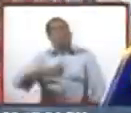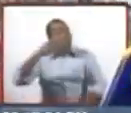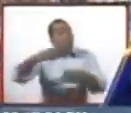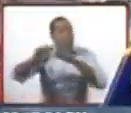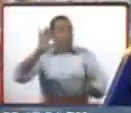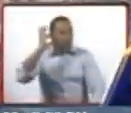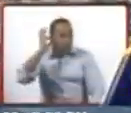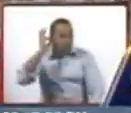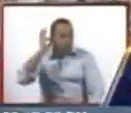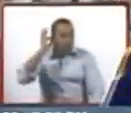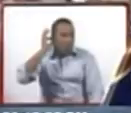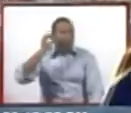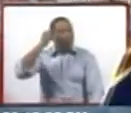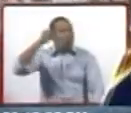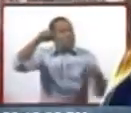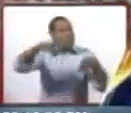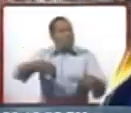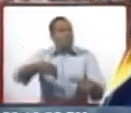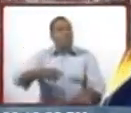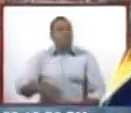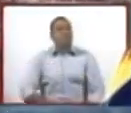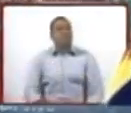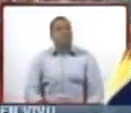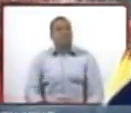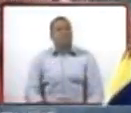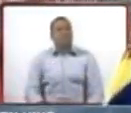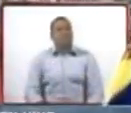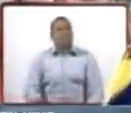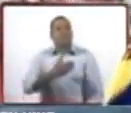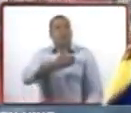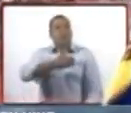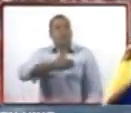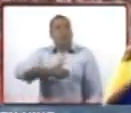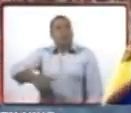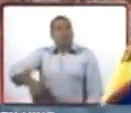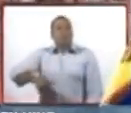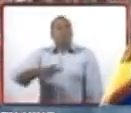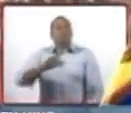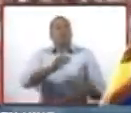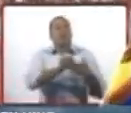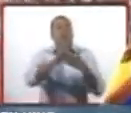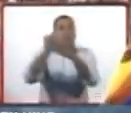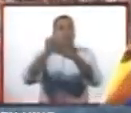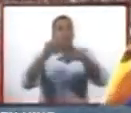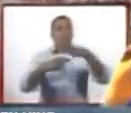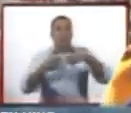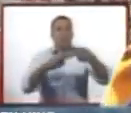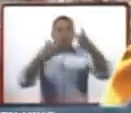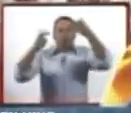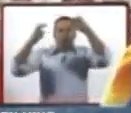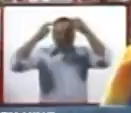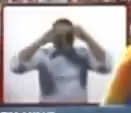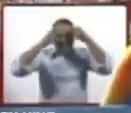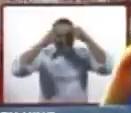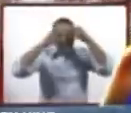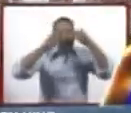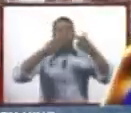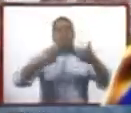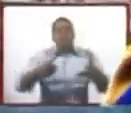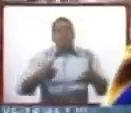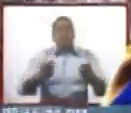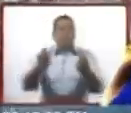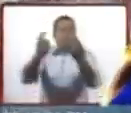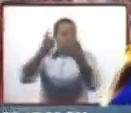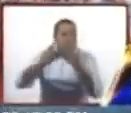el día de hoy acá. El presidente, el líder de la revolución venezolana, Hugo Chávez, dejaba y nos dejaba